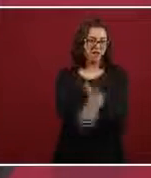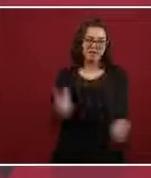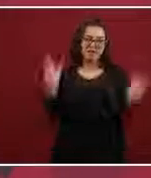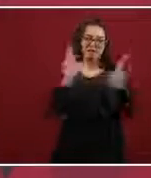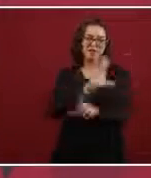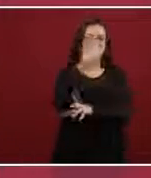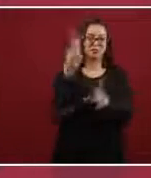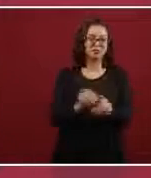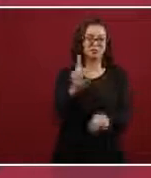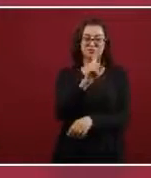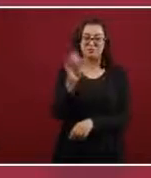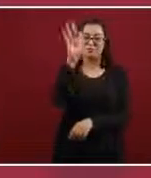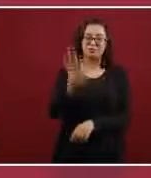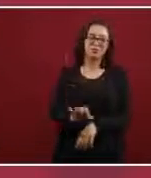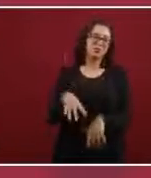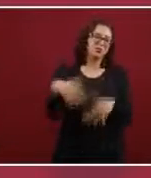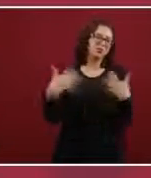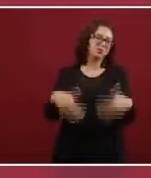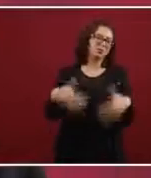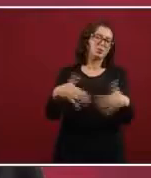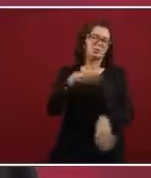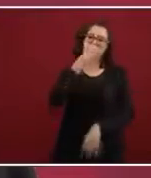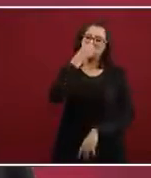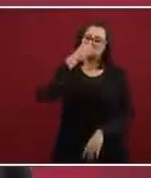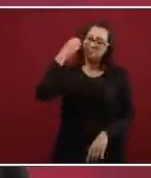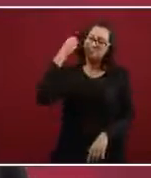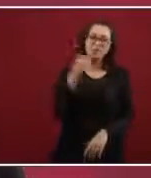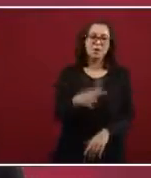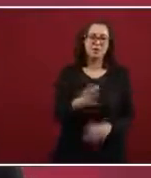Es algo maravilloso.